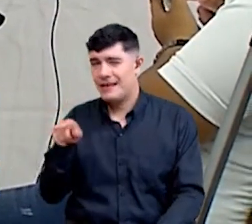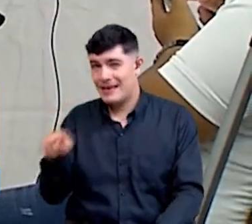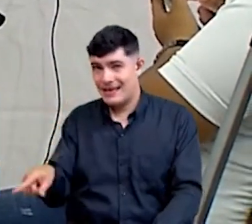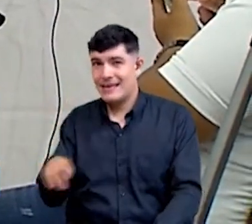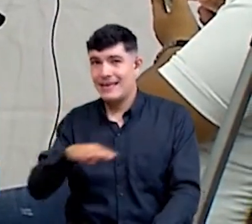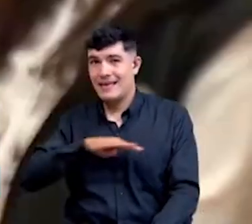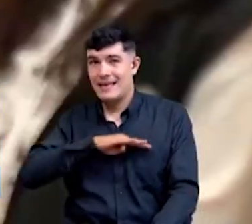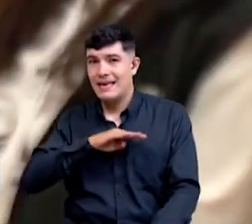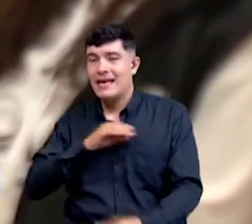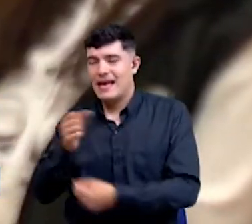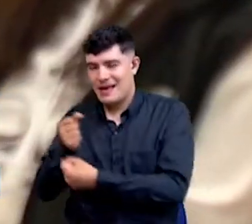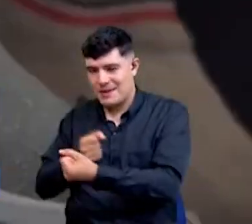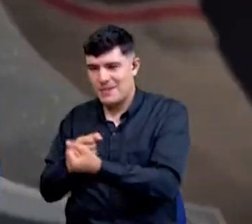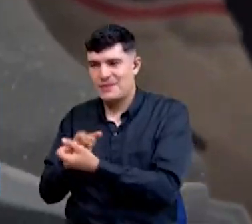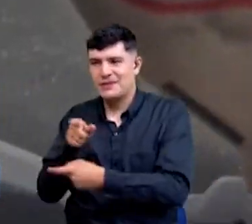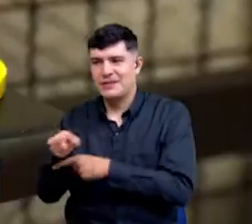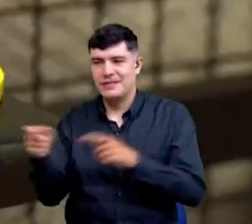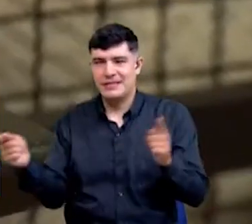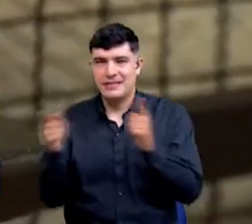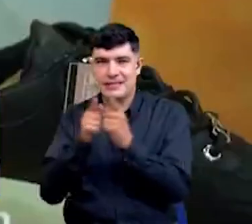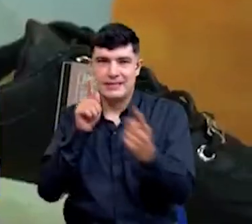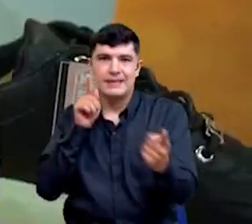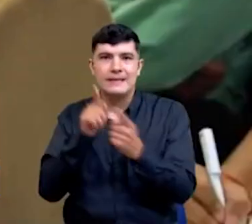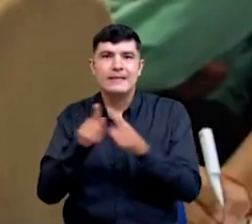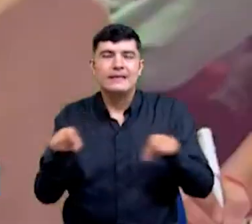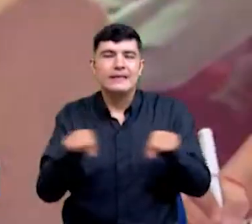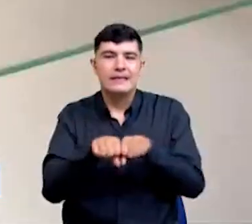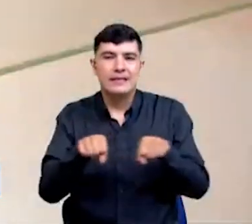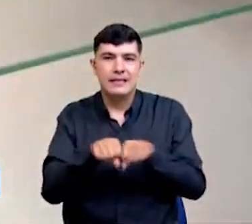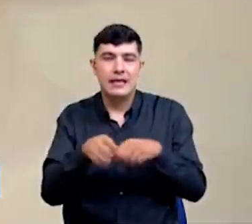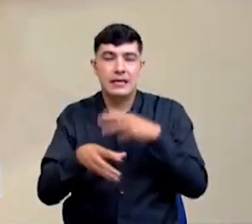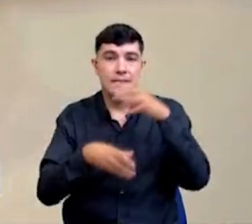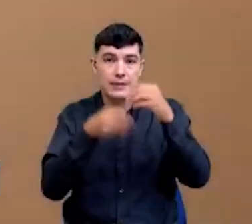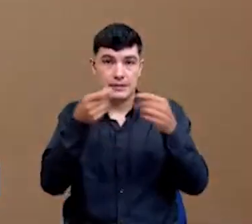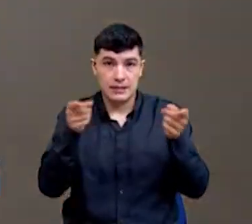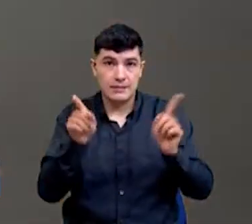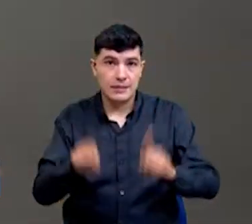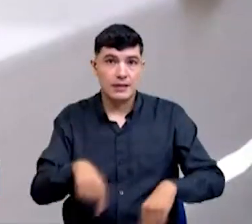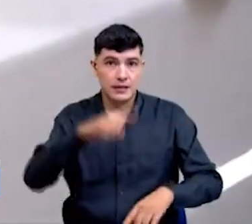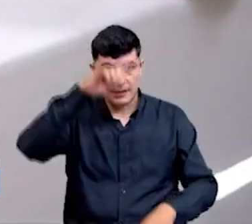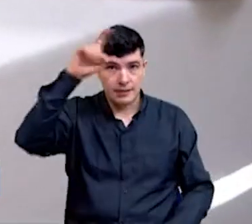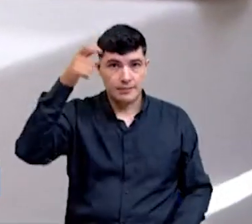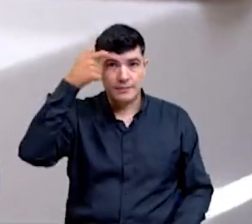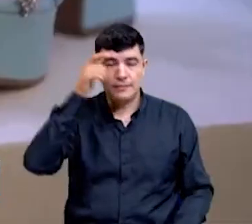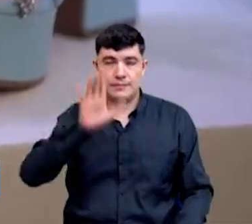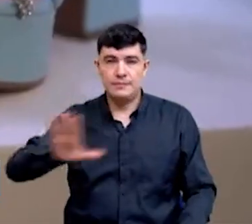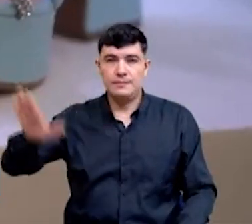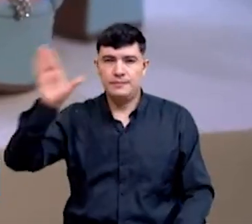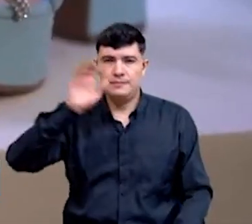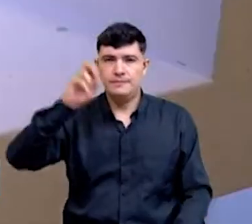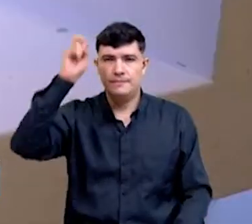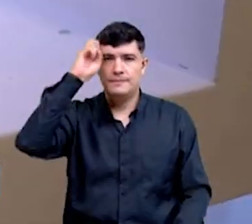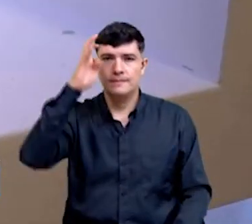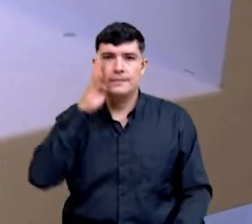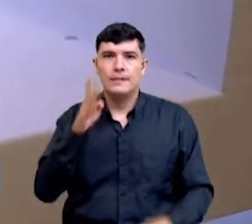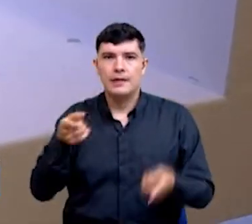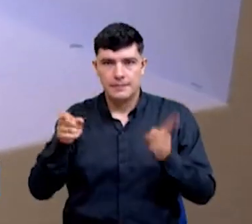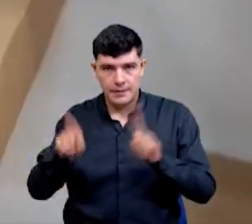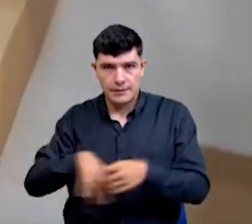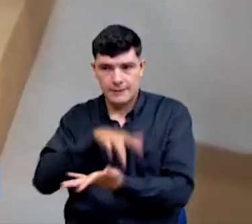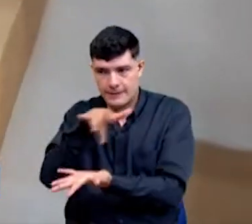entidades que apoyarán este encuentro del sector del calzado sumado a esto la gobernación de norte de Santander también hará